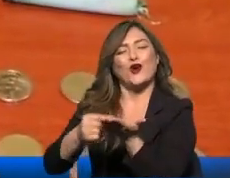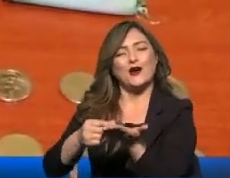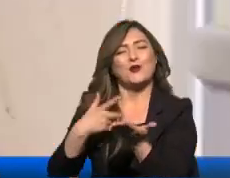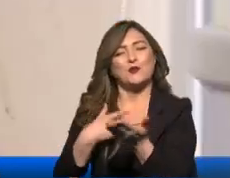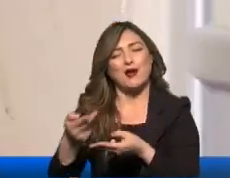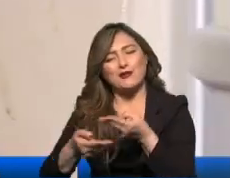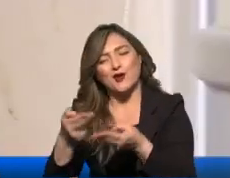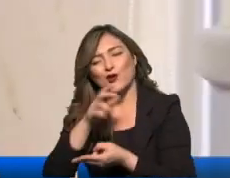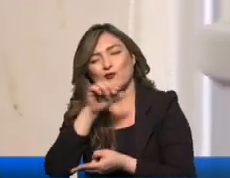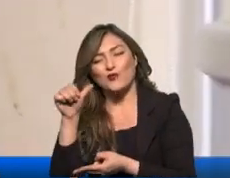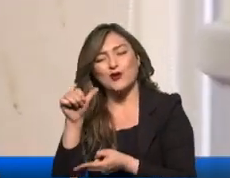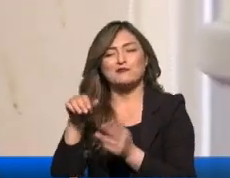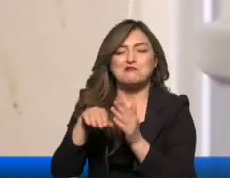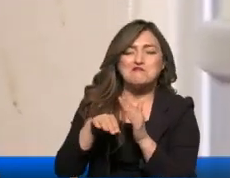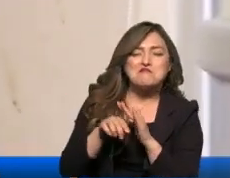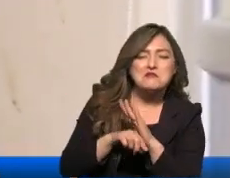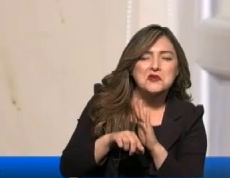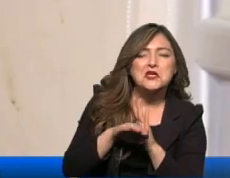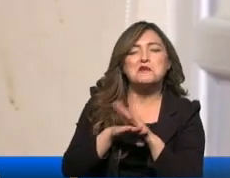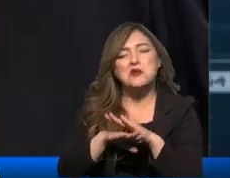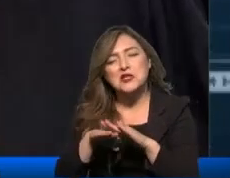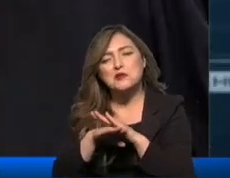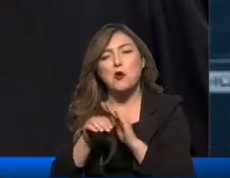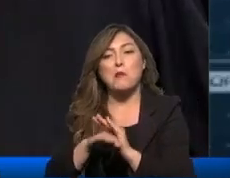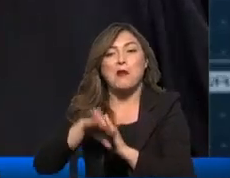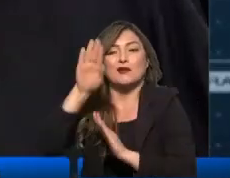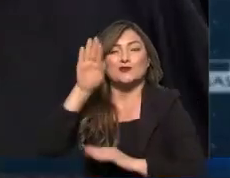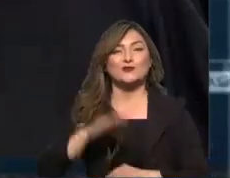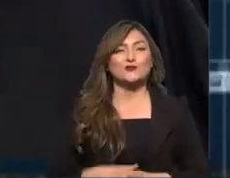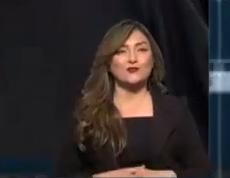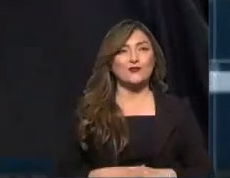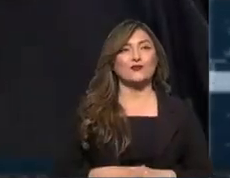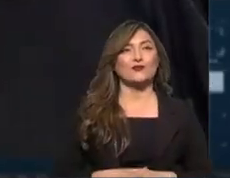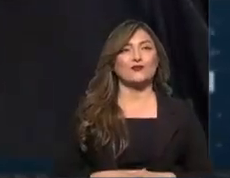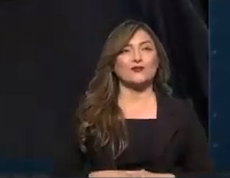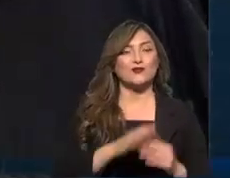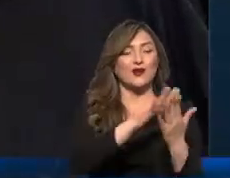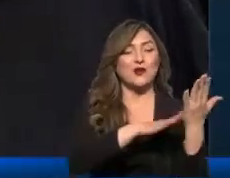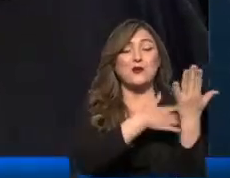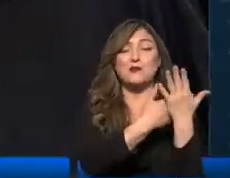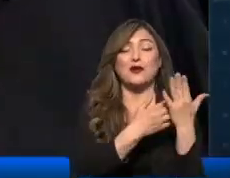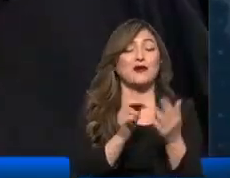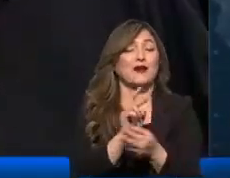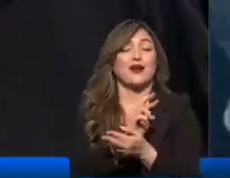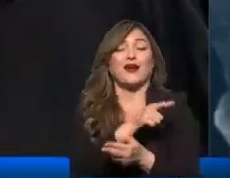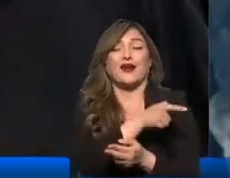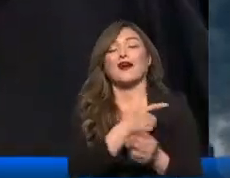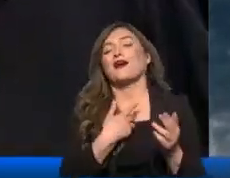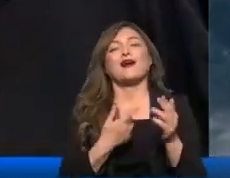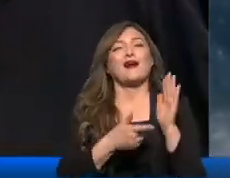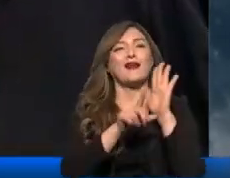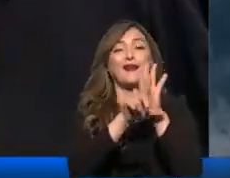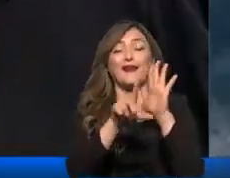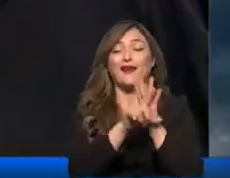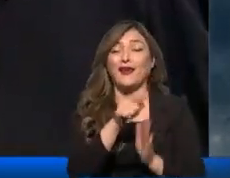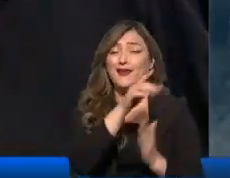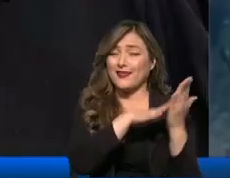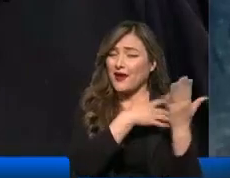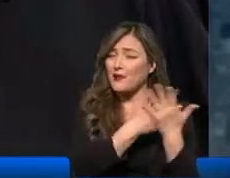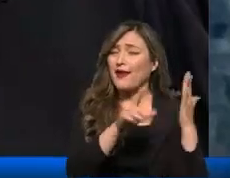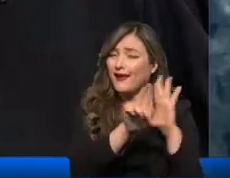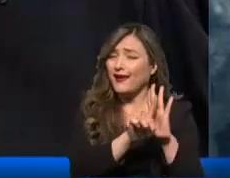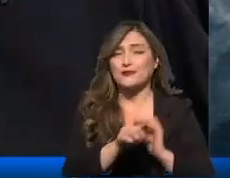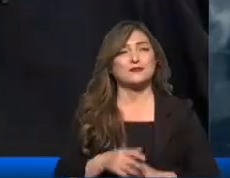es por tráfico a mínima, mediana, alta o gran escala. Tiene una referencia legal, no está por ley, en primer lugar. Por lo tanto, con